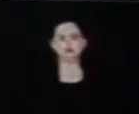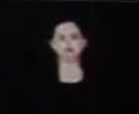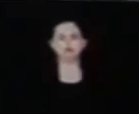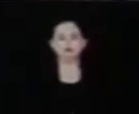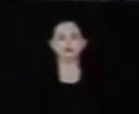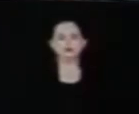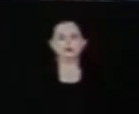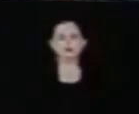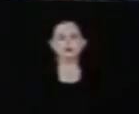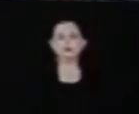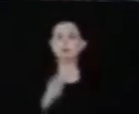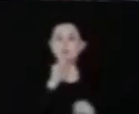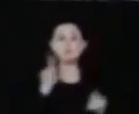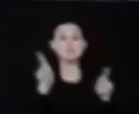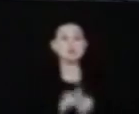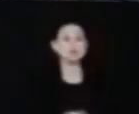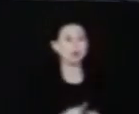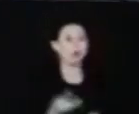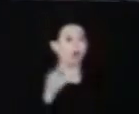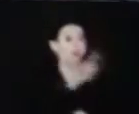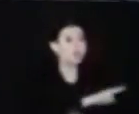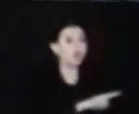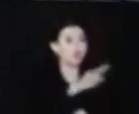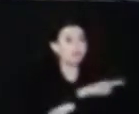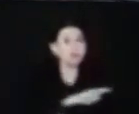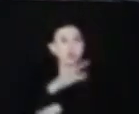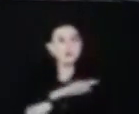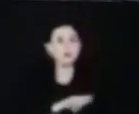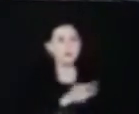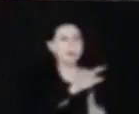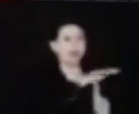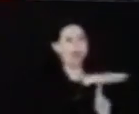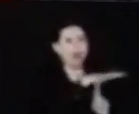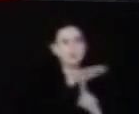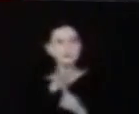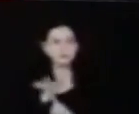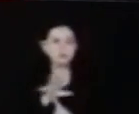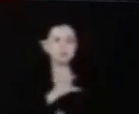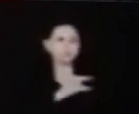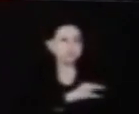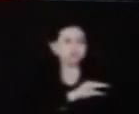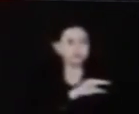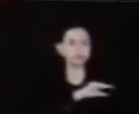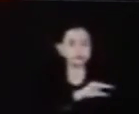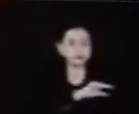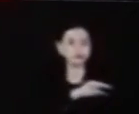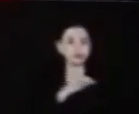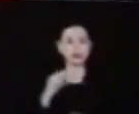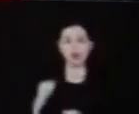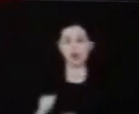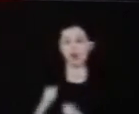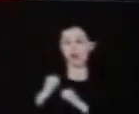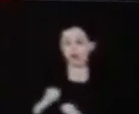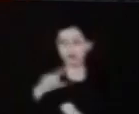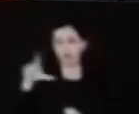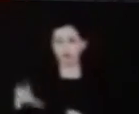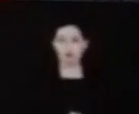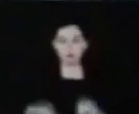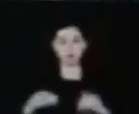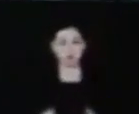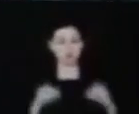Y toda la flotilla de aviones y helicópteros para uso de altos